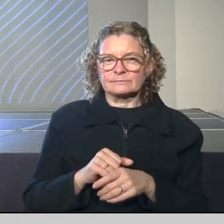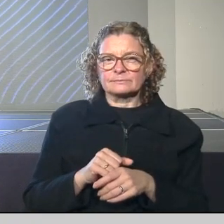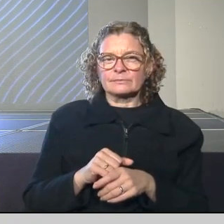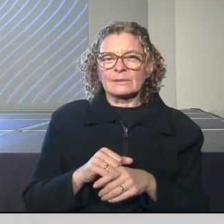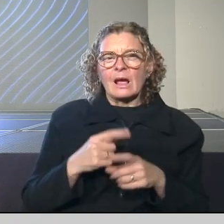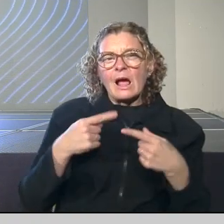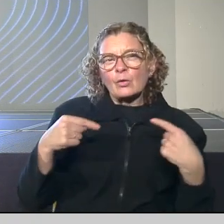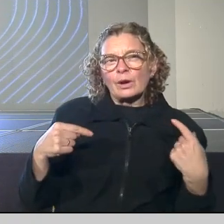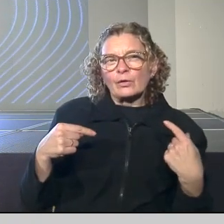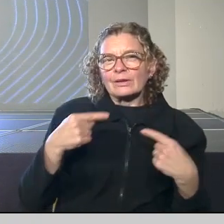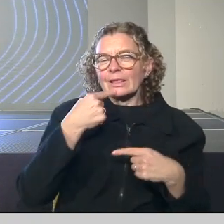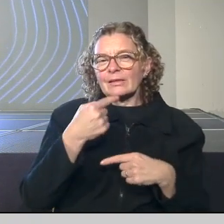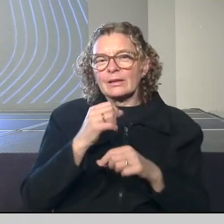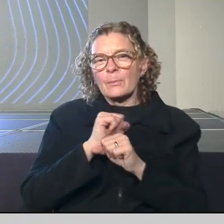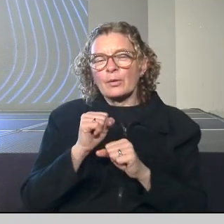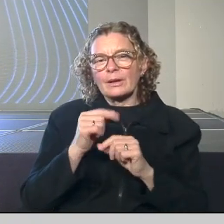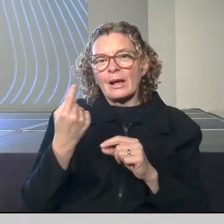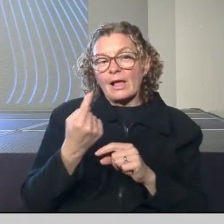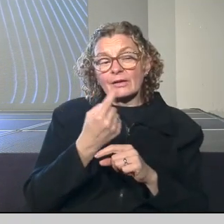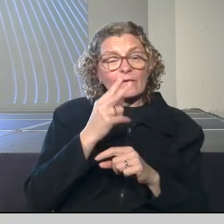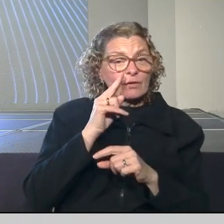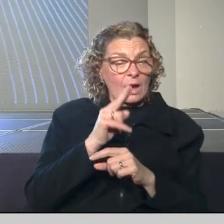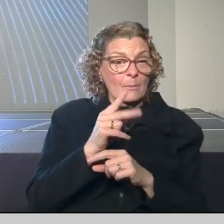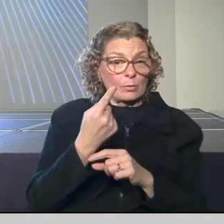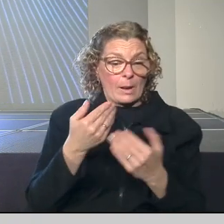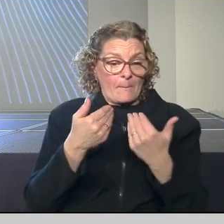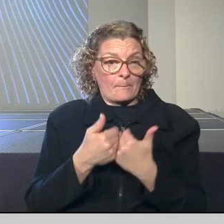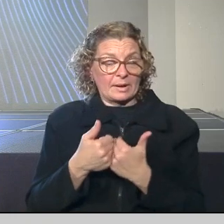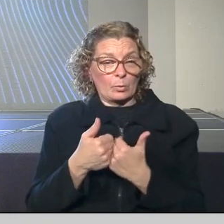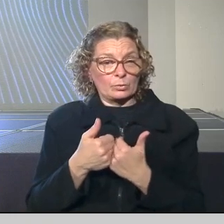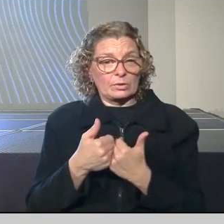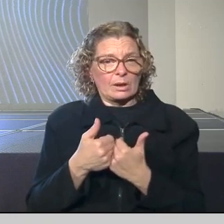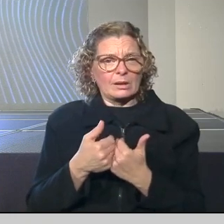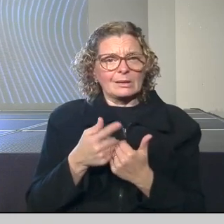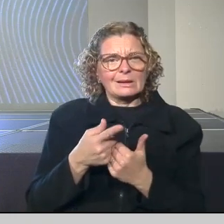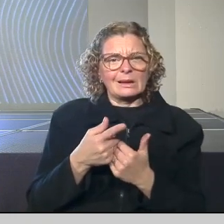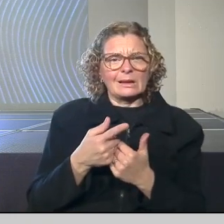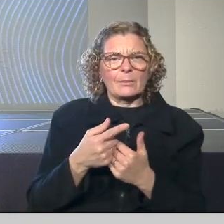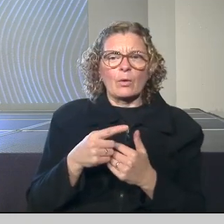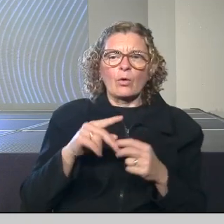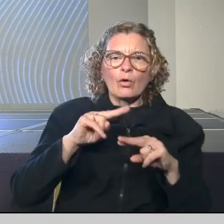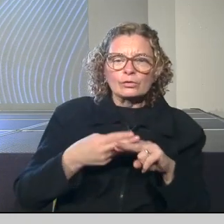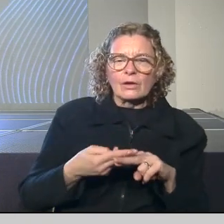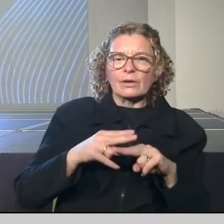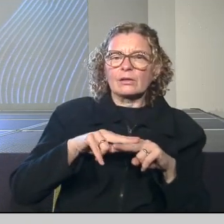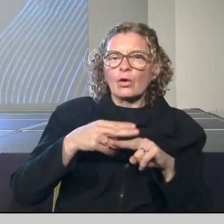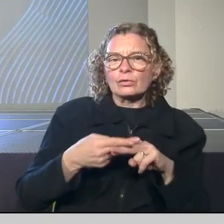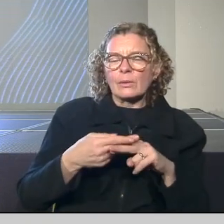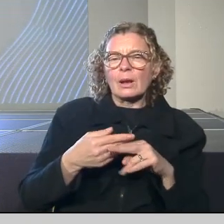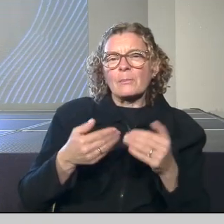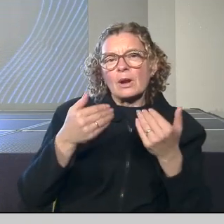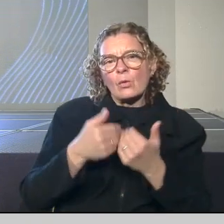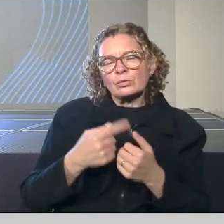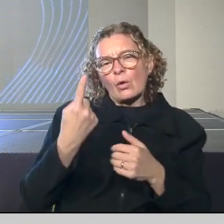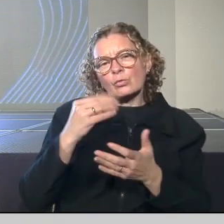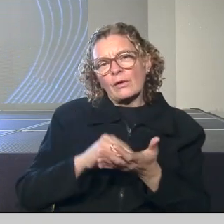Algunas recomendaciones, poder cada vez que veamos que hay una pregunta que tiene cierta frecuencia y que los compradores nos la preguntan más de